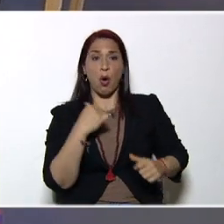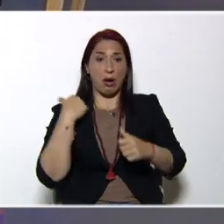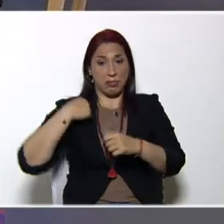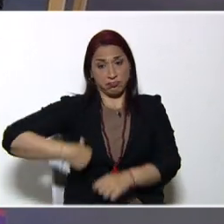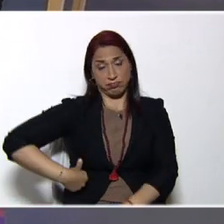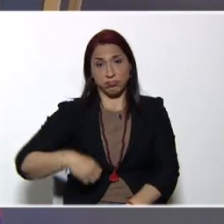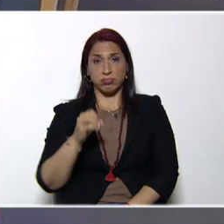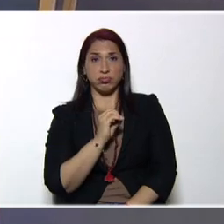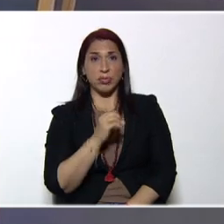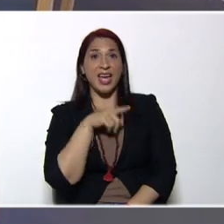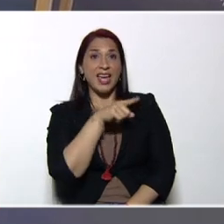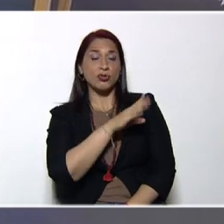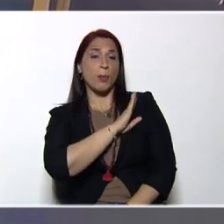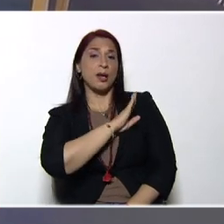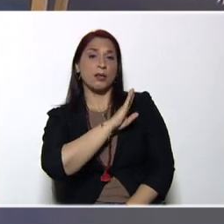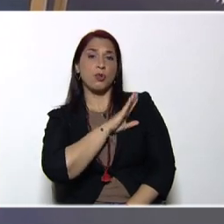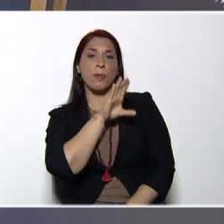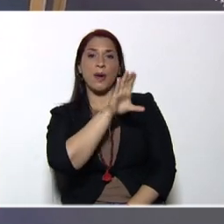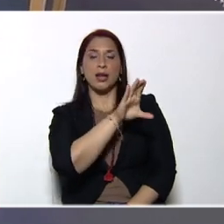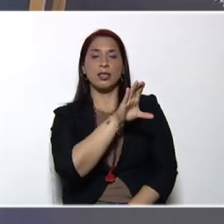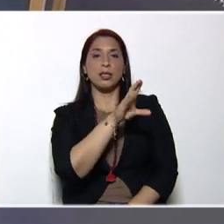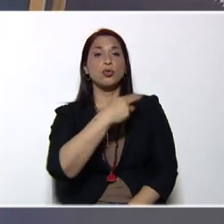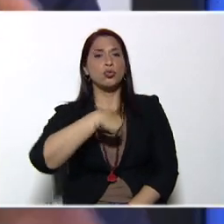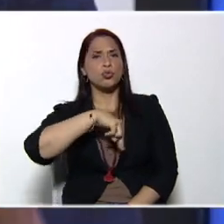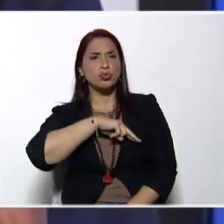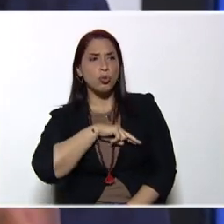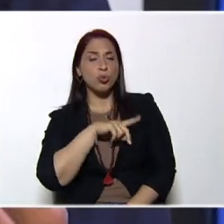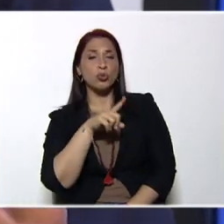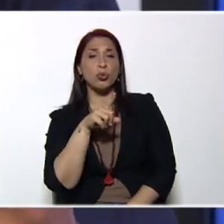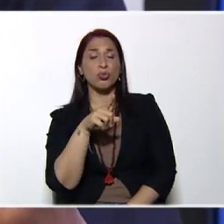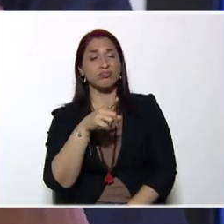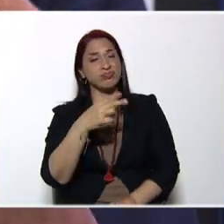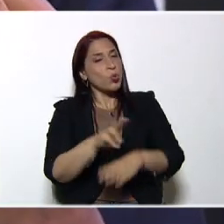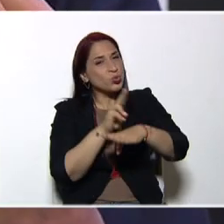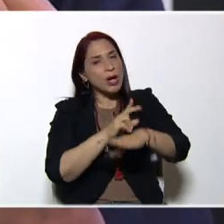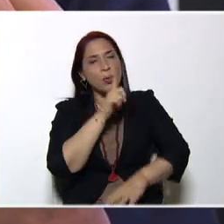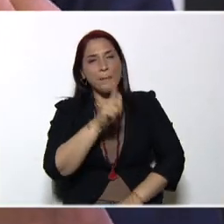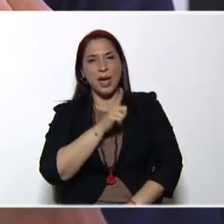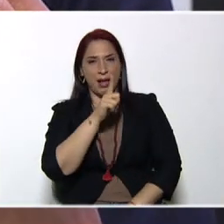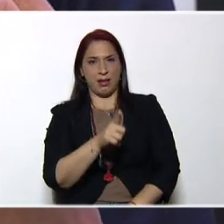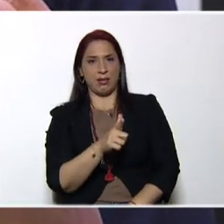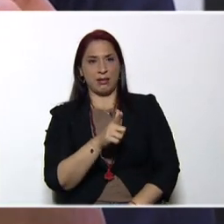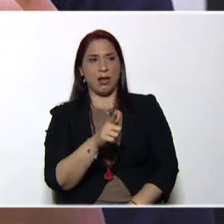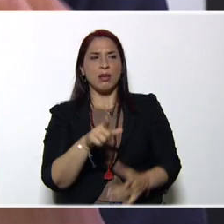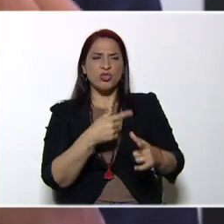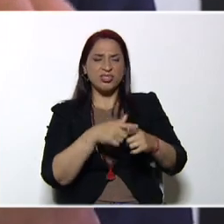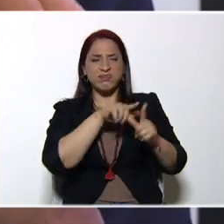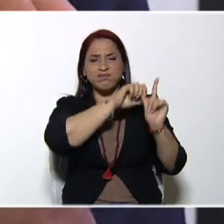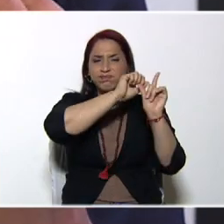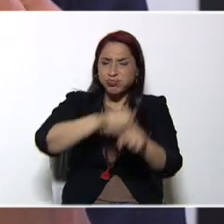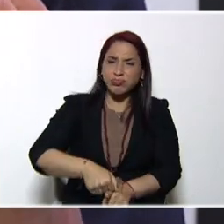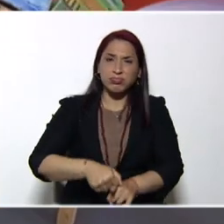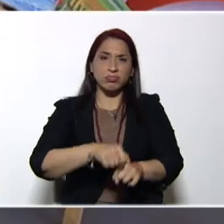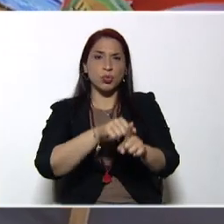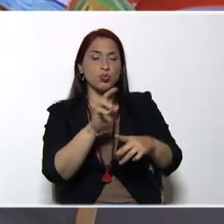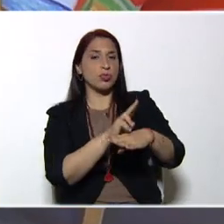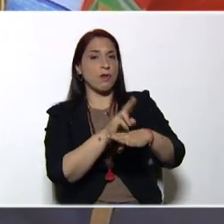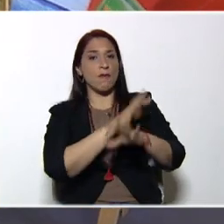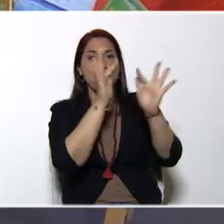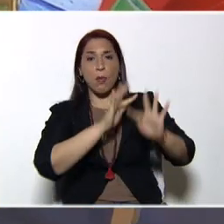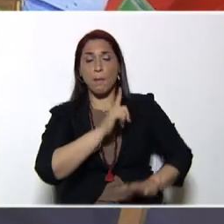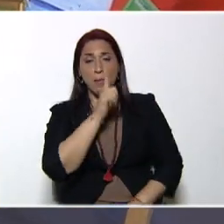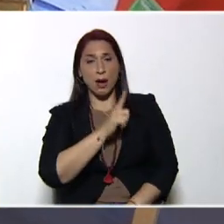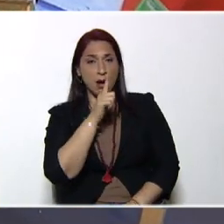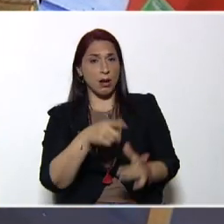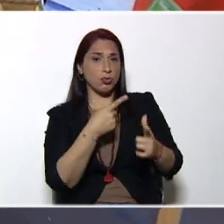cuenta que esto siendo un patrimonio de la nación, nosotros lo estamos utilizando mal, lo estamos mancillando, lo estamos haciendo de la manera incorrecta. Entonces